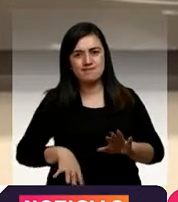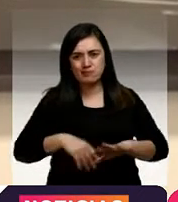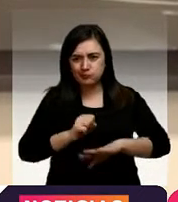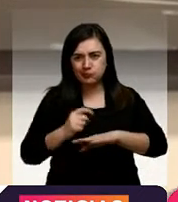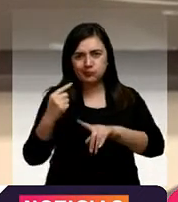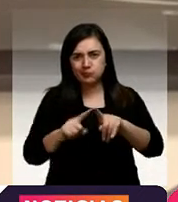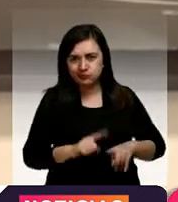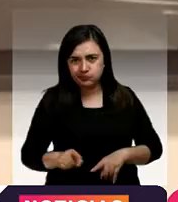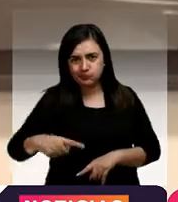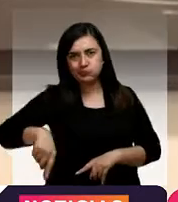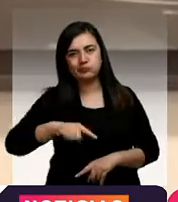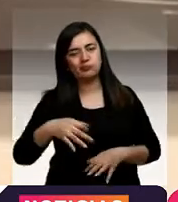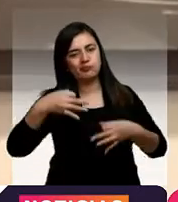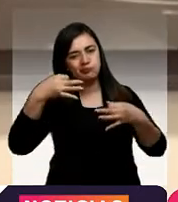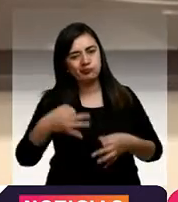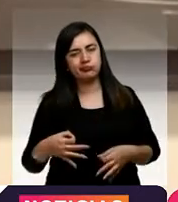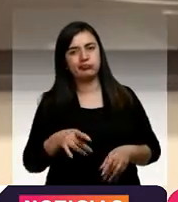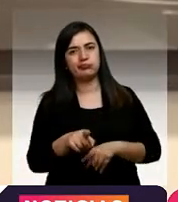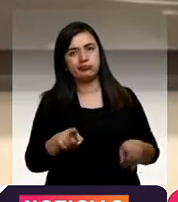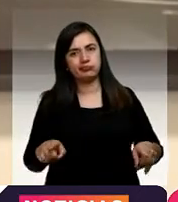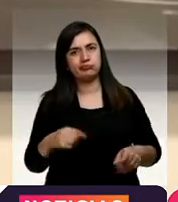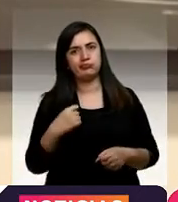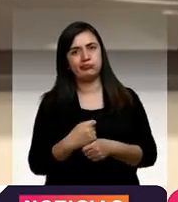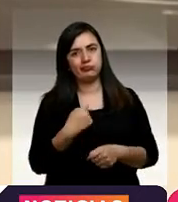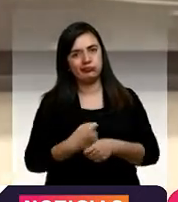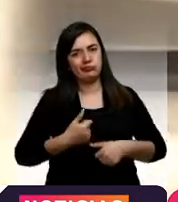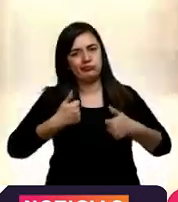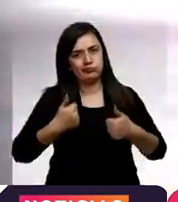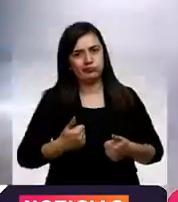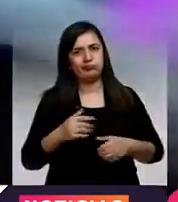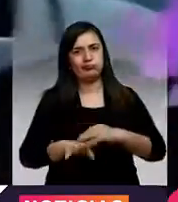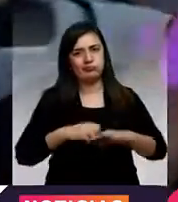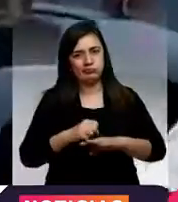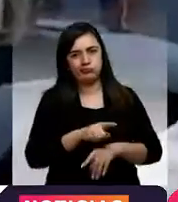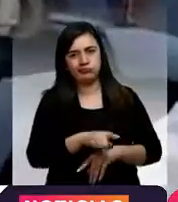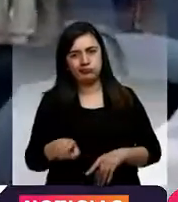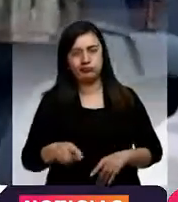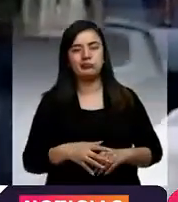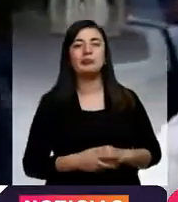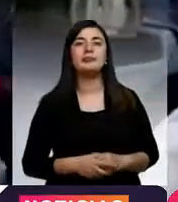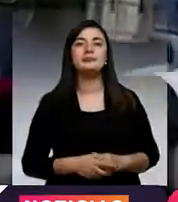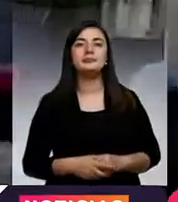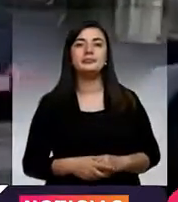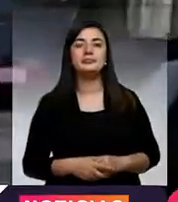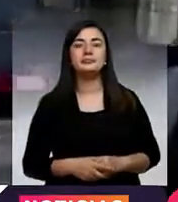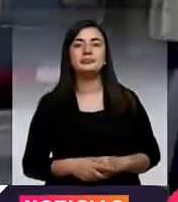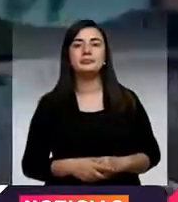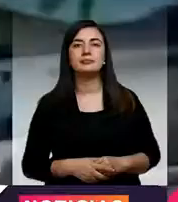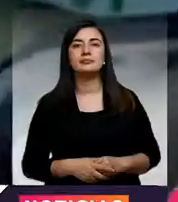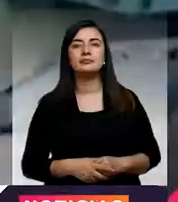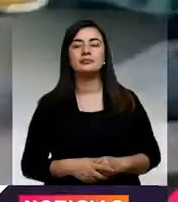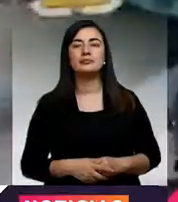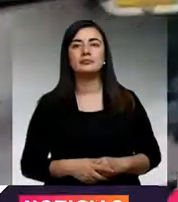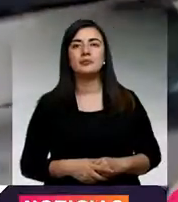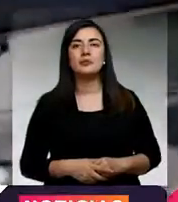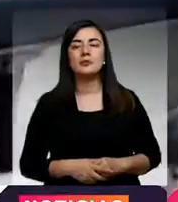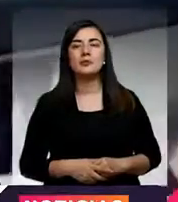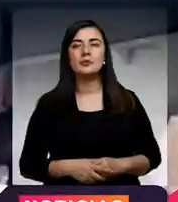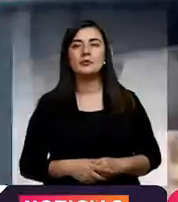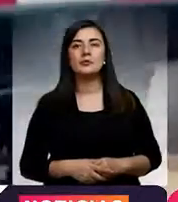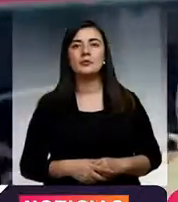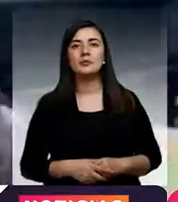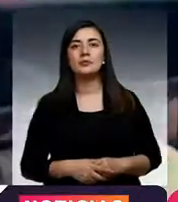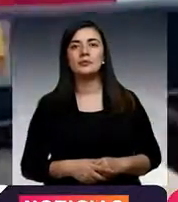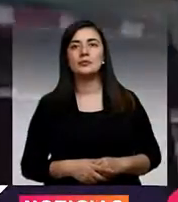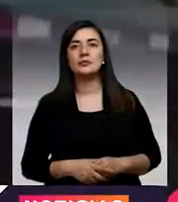y en la dignificación del trabajo de los recicladores. ¿Quieres reciclar? Apaga el auto, emprende tu cicla,